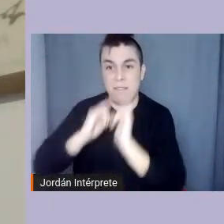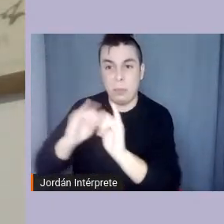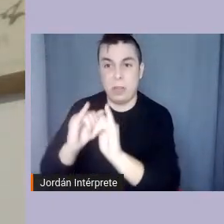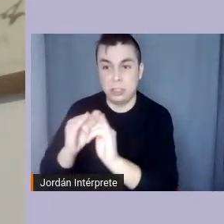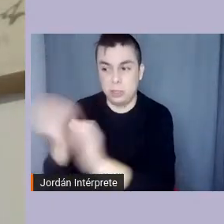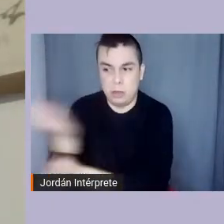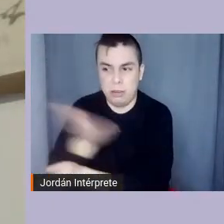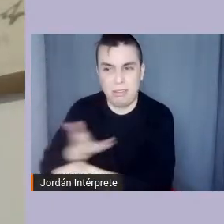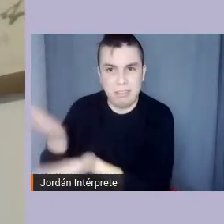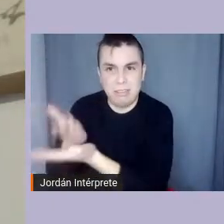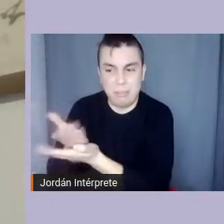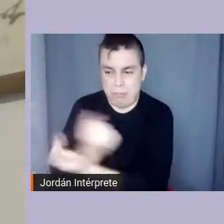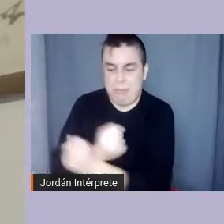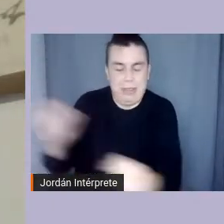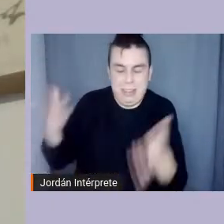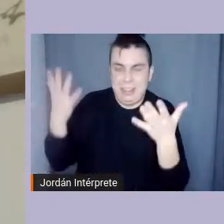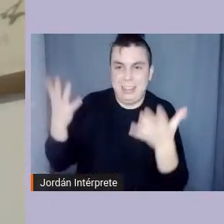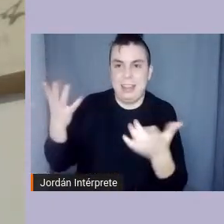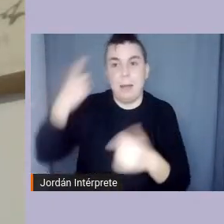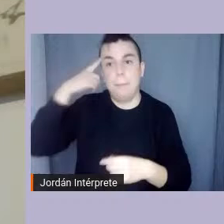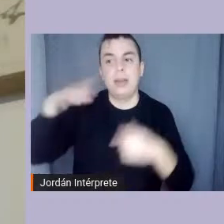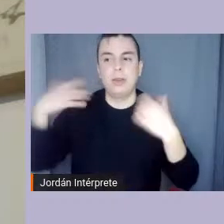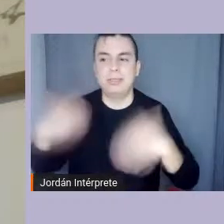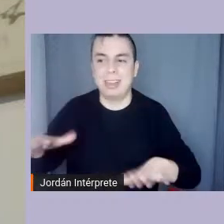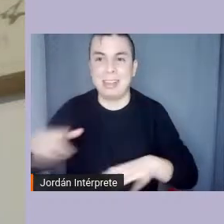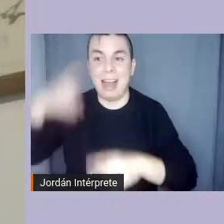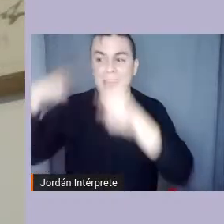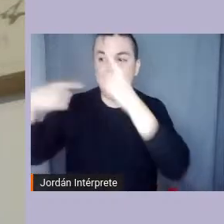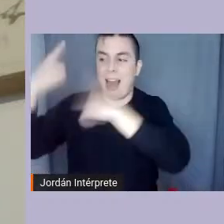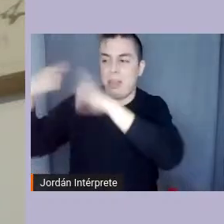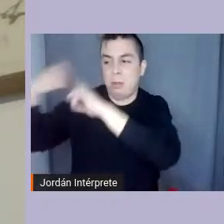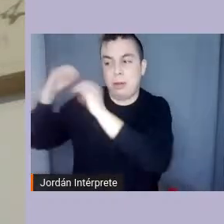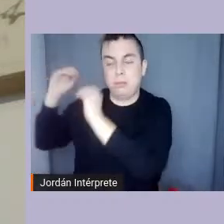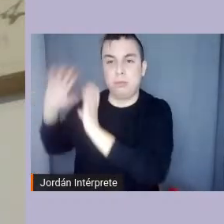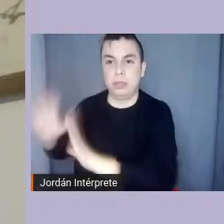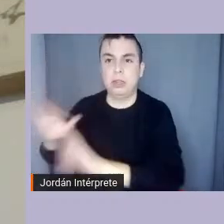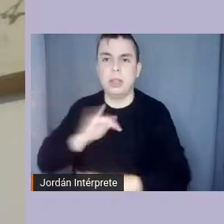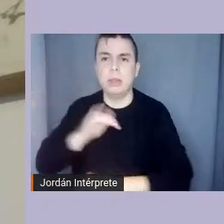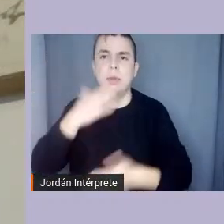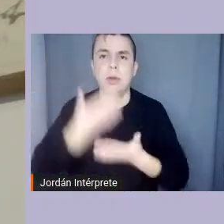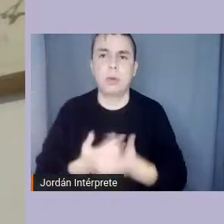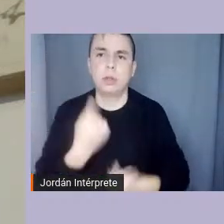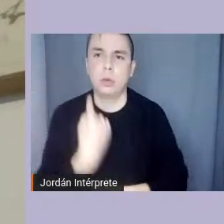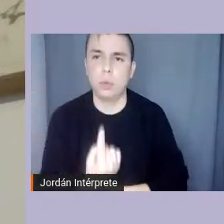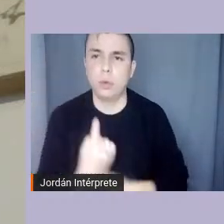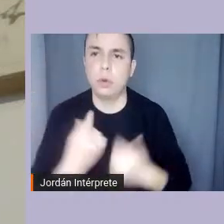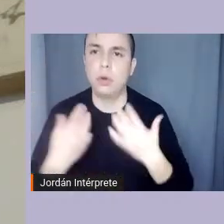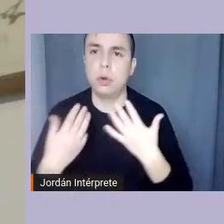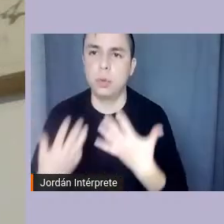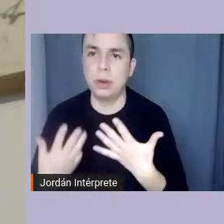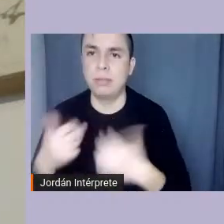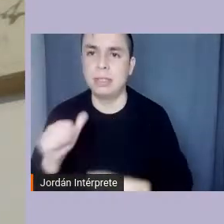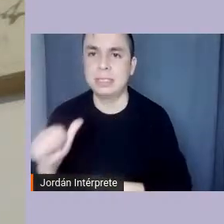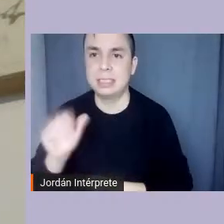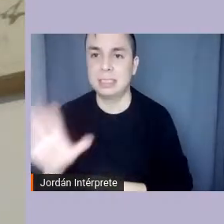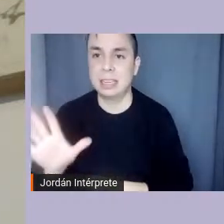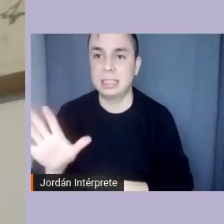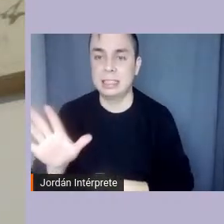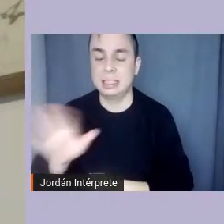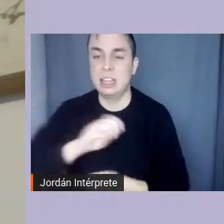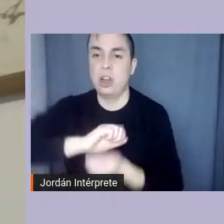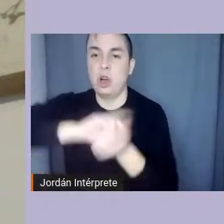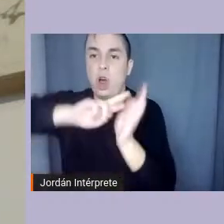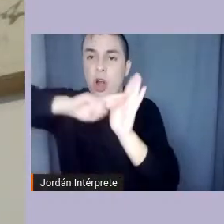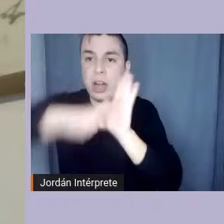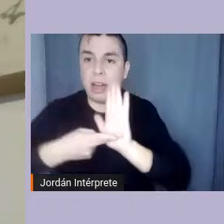forman parte de nuestra historia. Después de 1965, con las reformas educativas